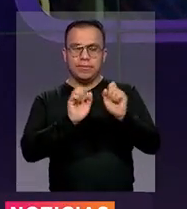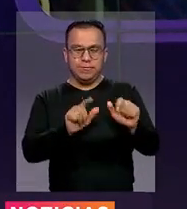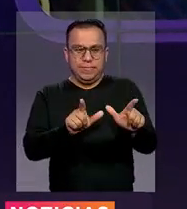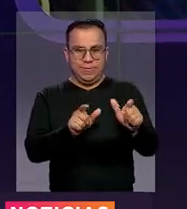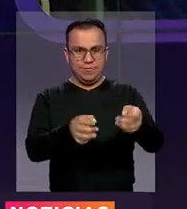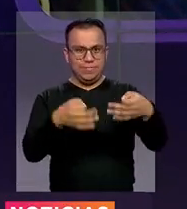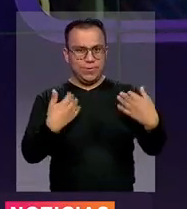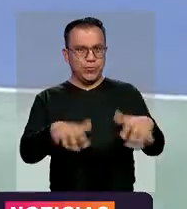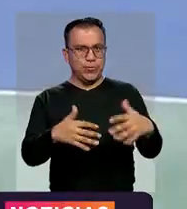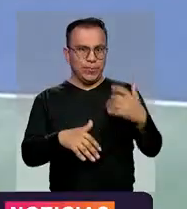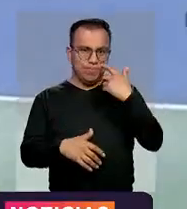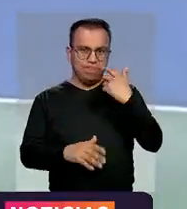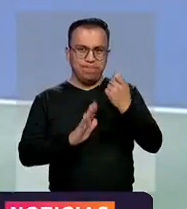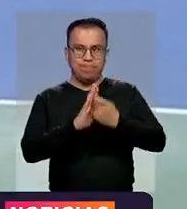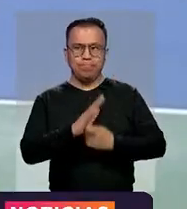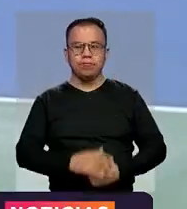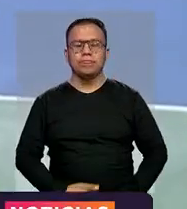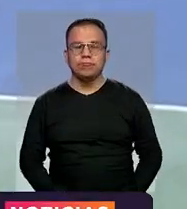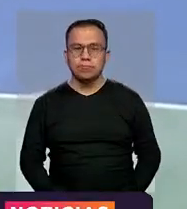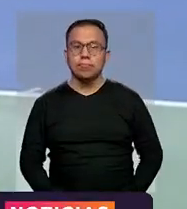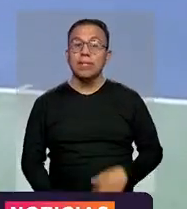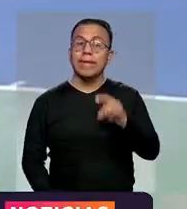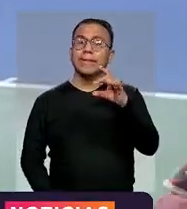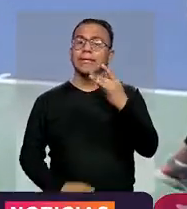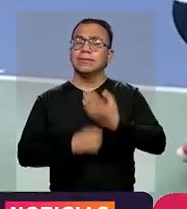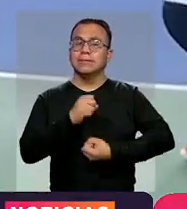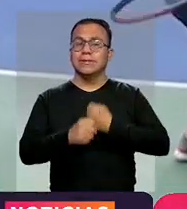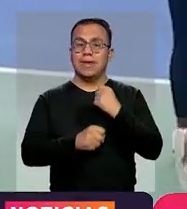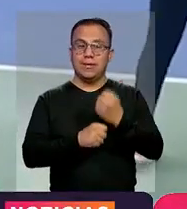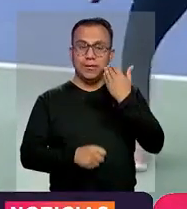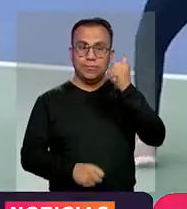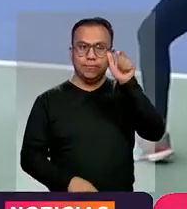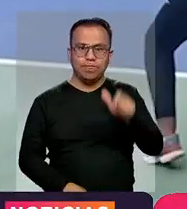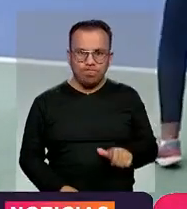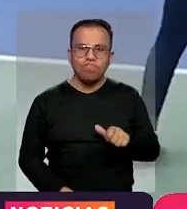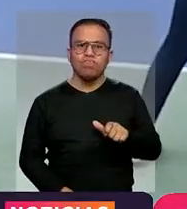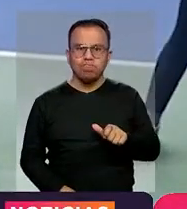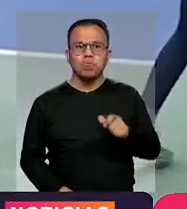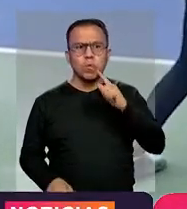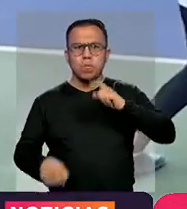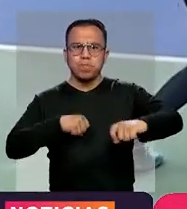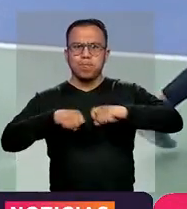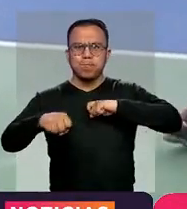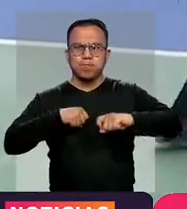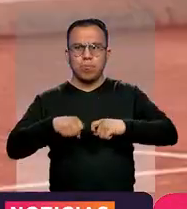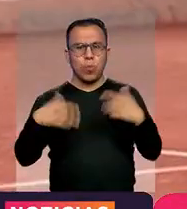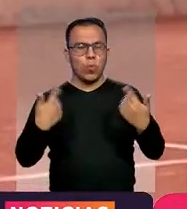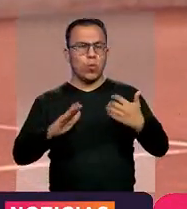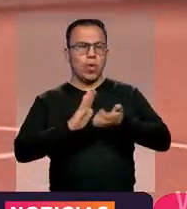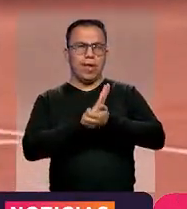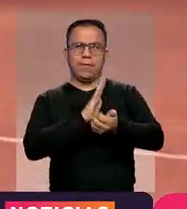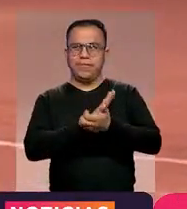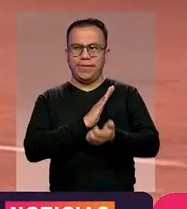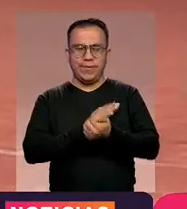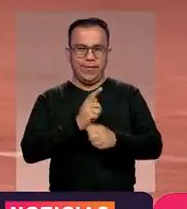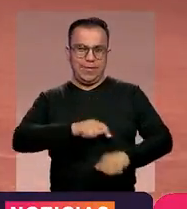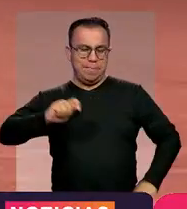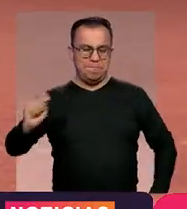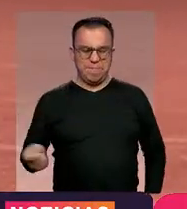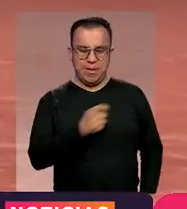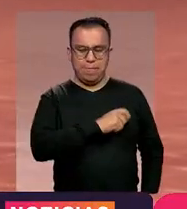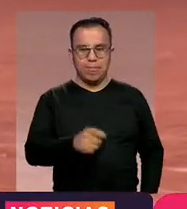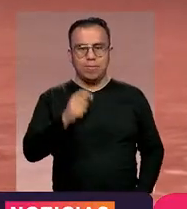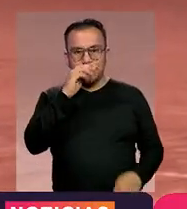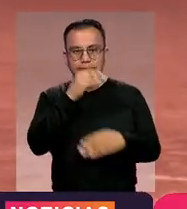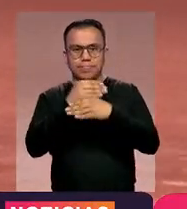el último mes. Con tan solo 15 años, Valentina Medioreal ha logrado deslumbrar con su talento en las canchas del Circuito Mundial